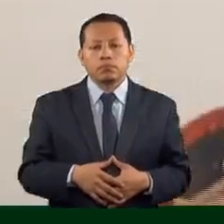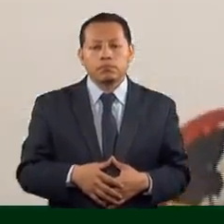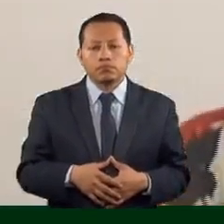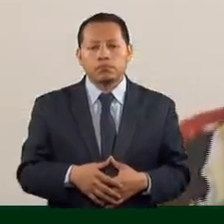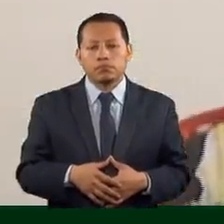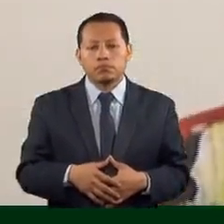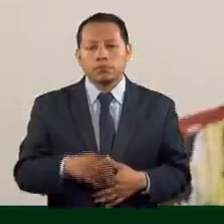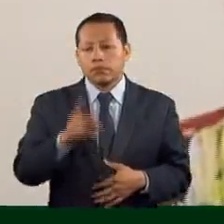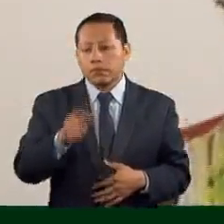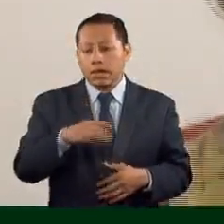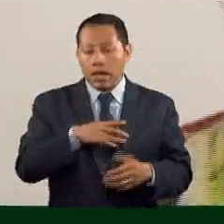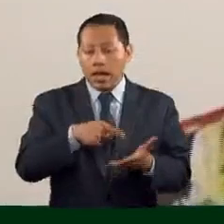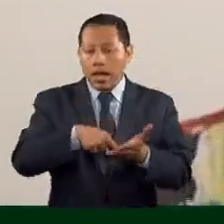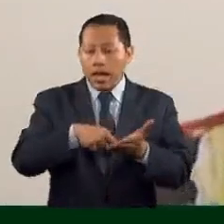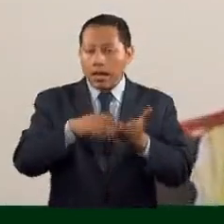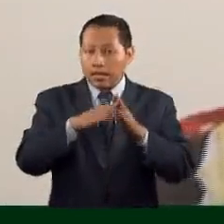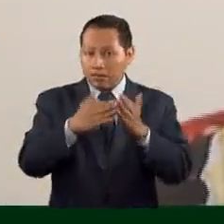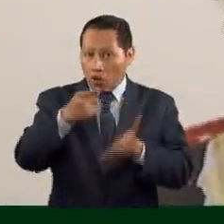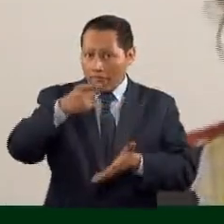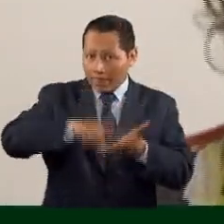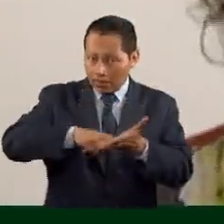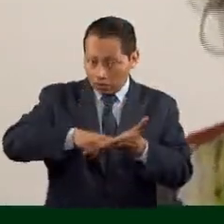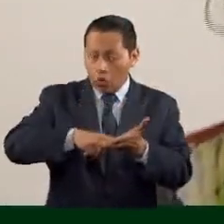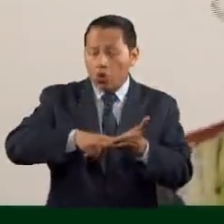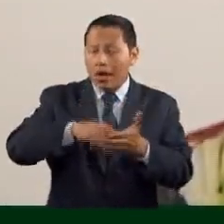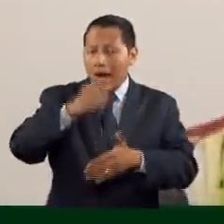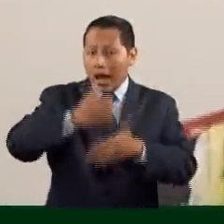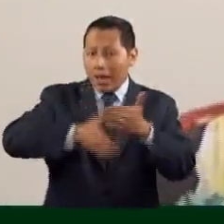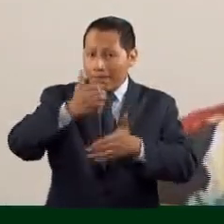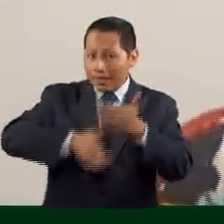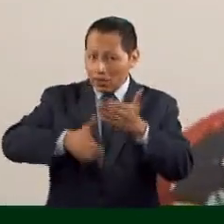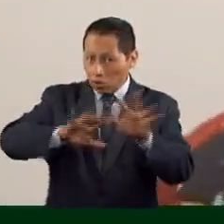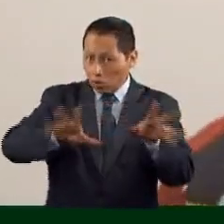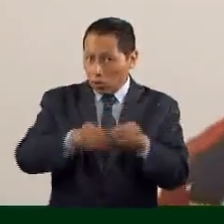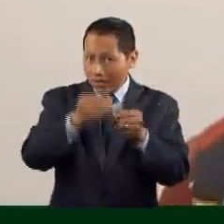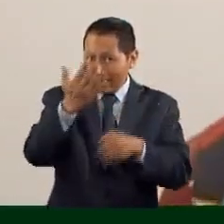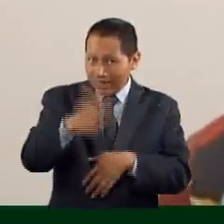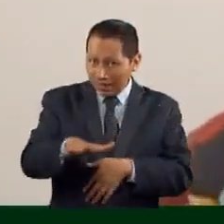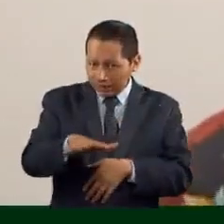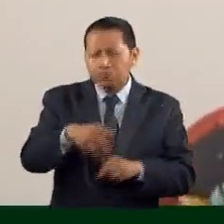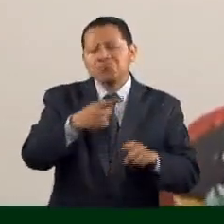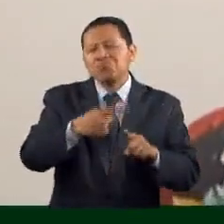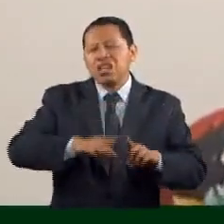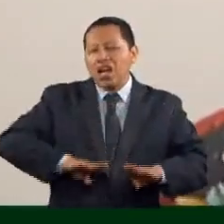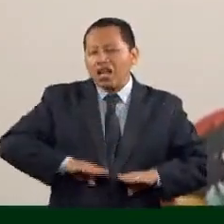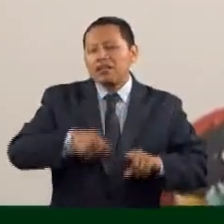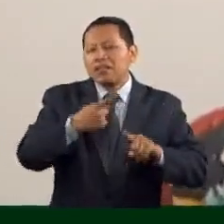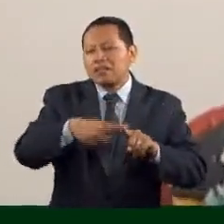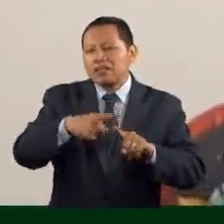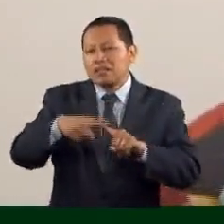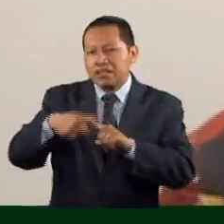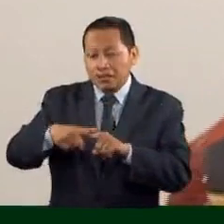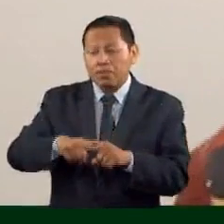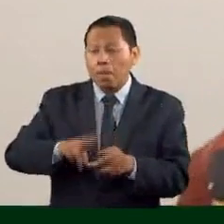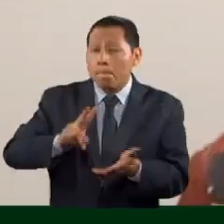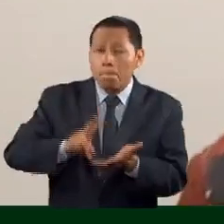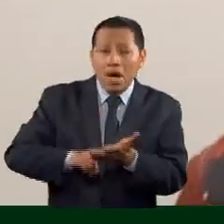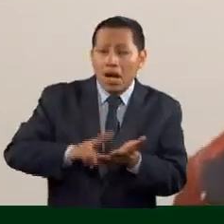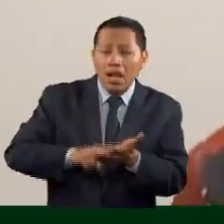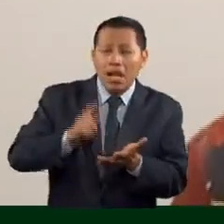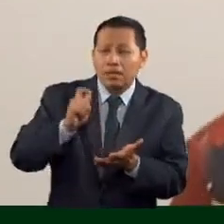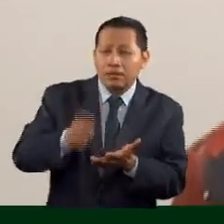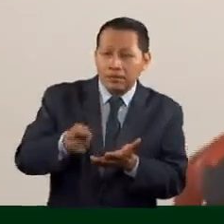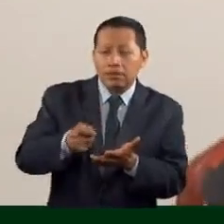Es un libro que incluye 10 capítulos y es muy diverso. Sobre todo, la valía que tiene es que desde